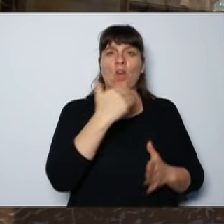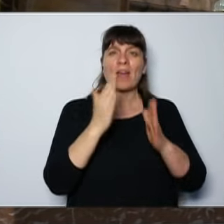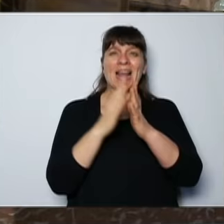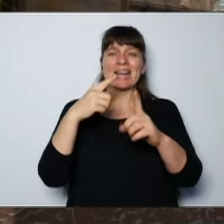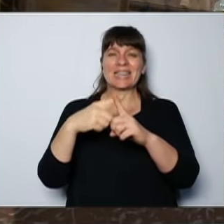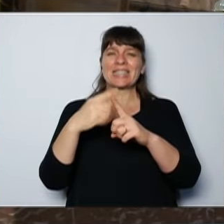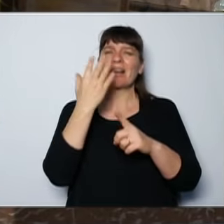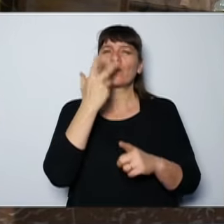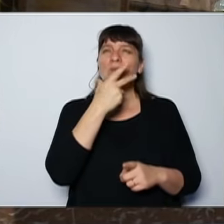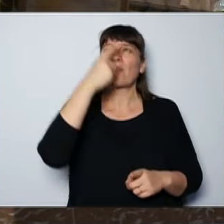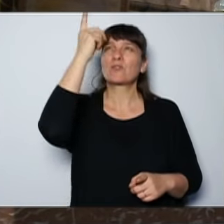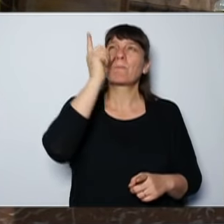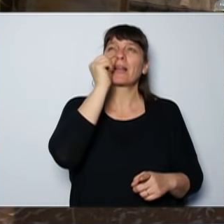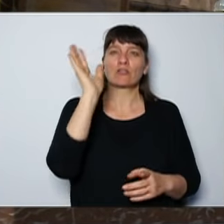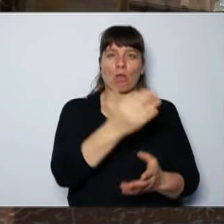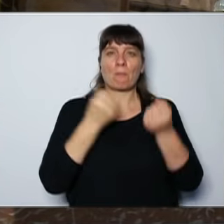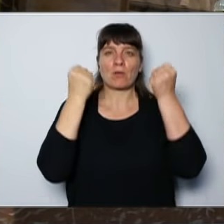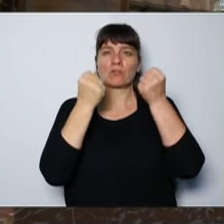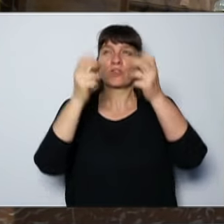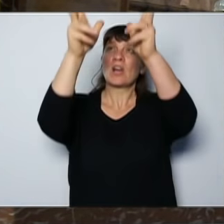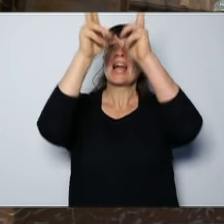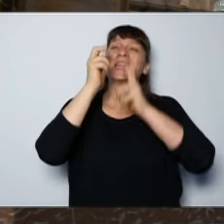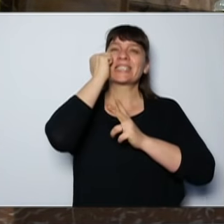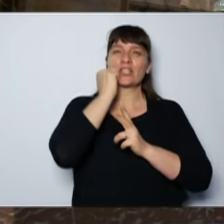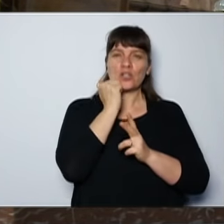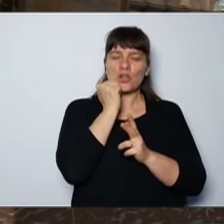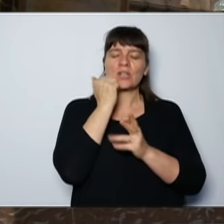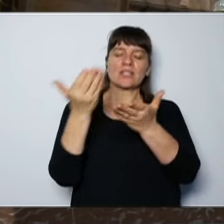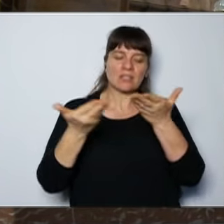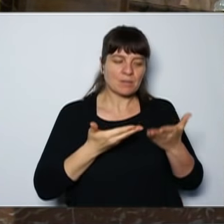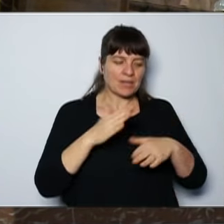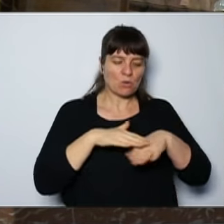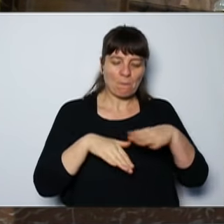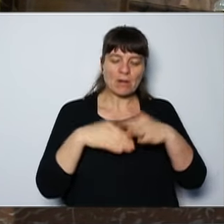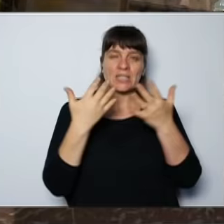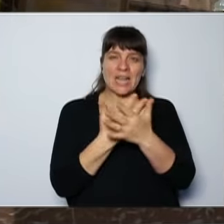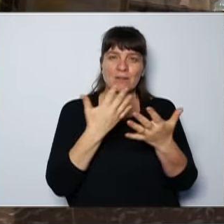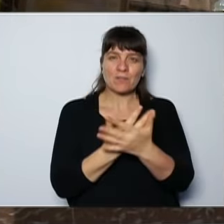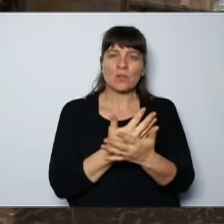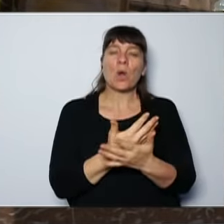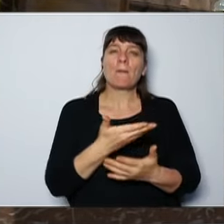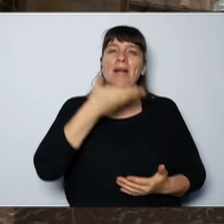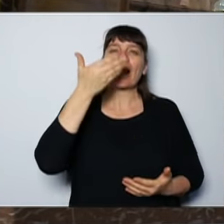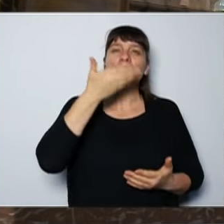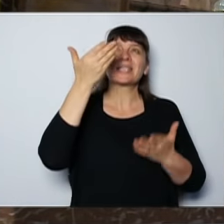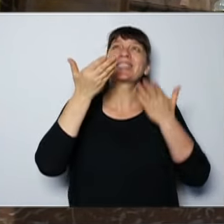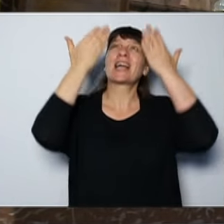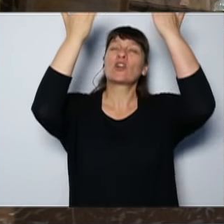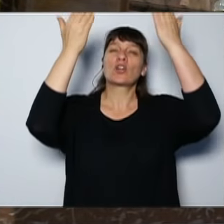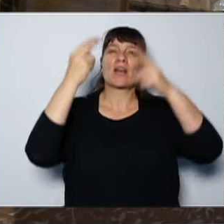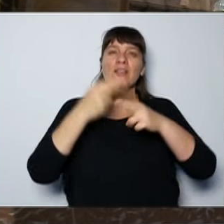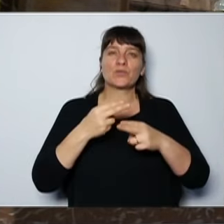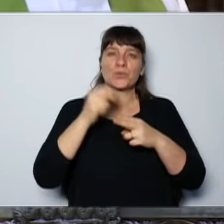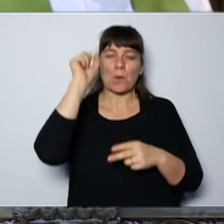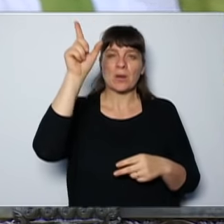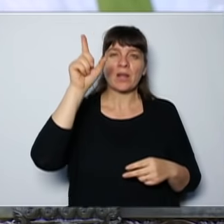la Iglesia sea agradable a Dios Padre Todopoderoso. Que el Señor reciba de tus manos este sacrificio para alabanza